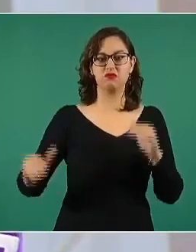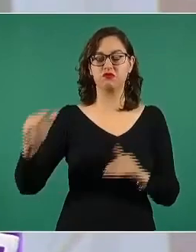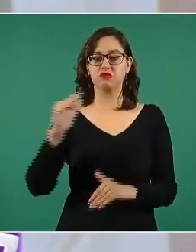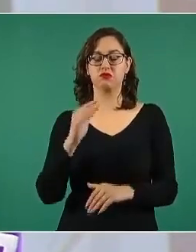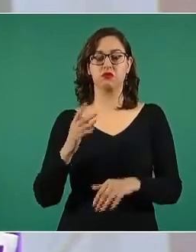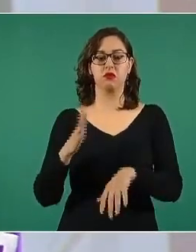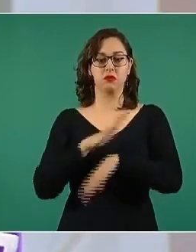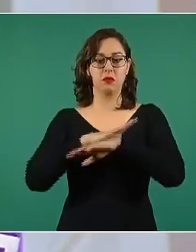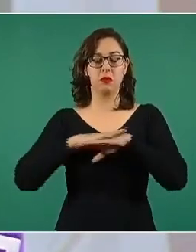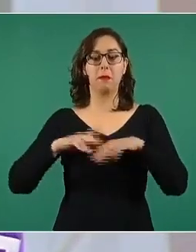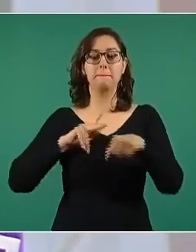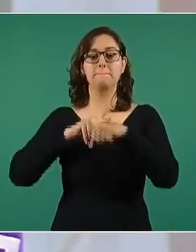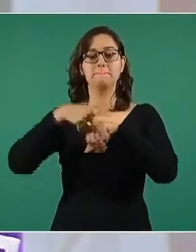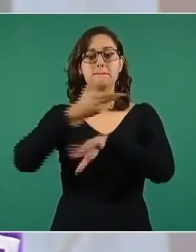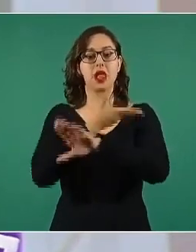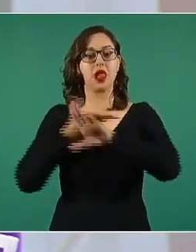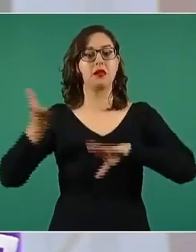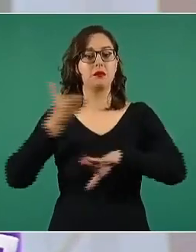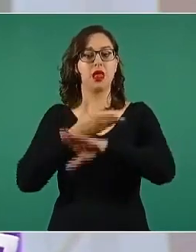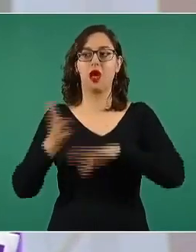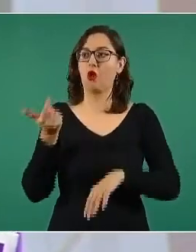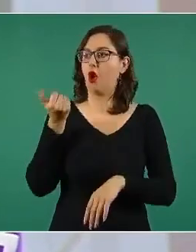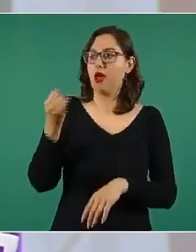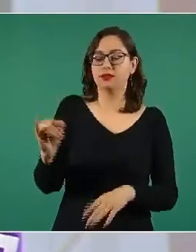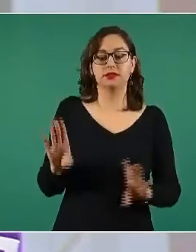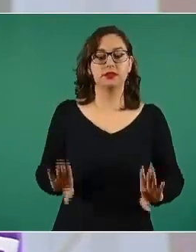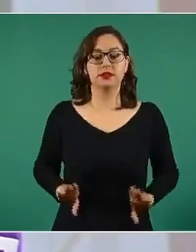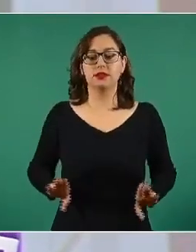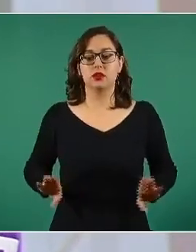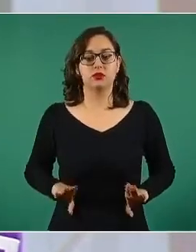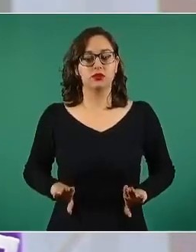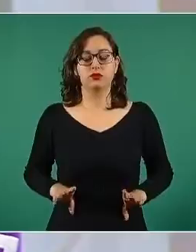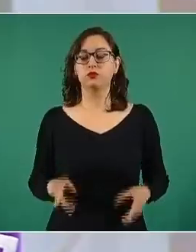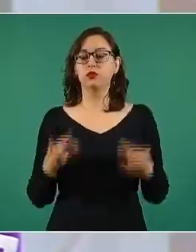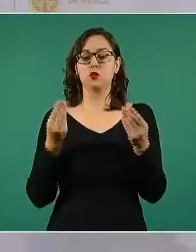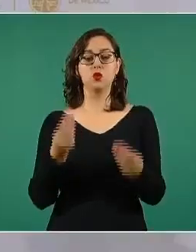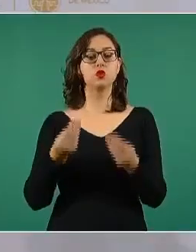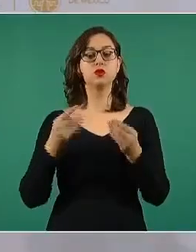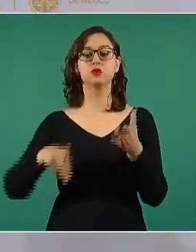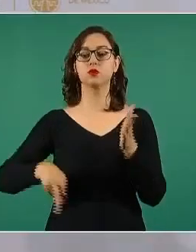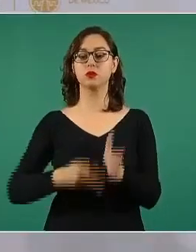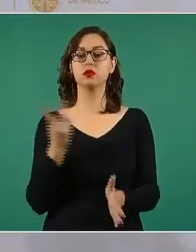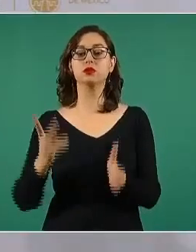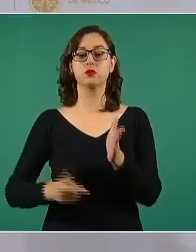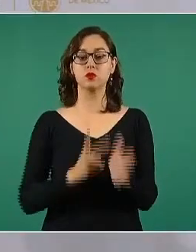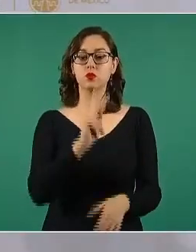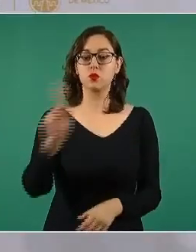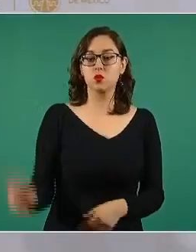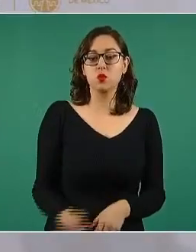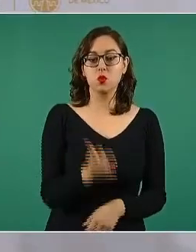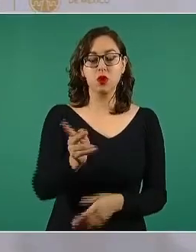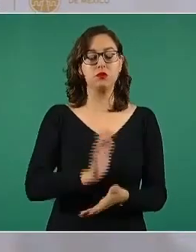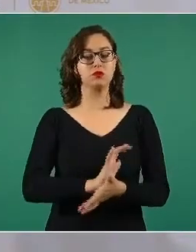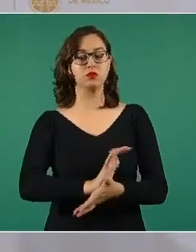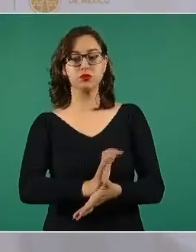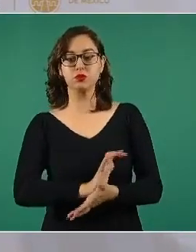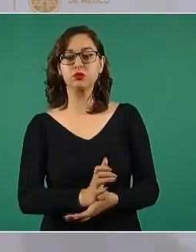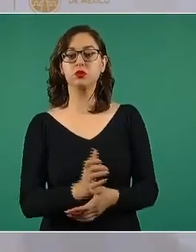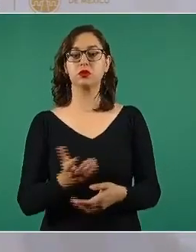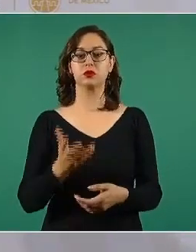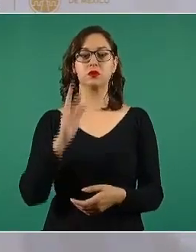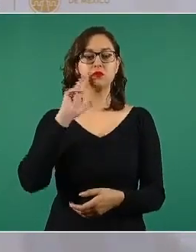blanca. Muchos pueblos se han pasado por opresión, racismo,